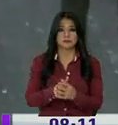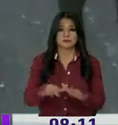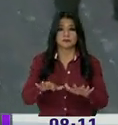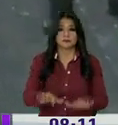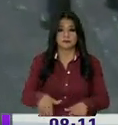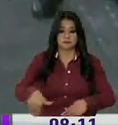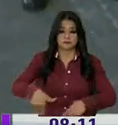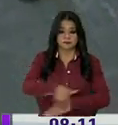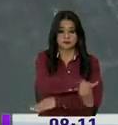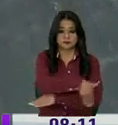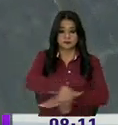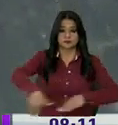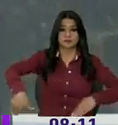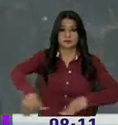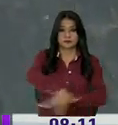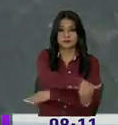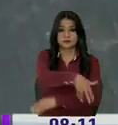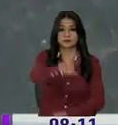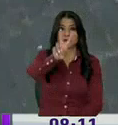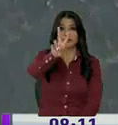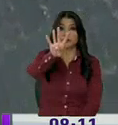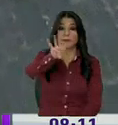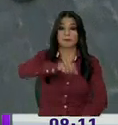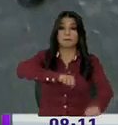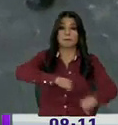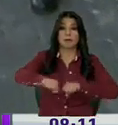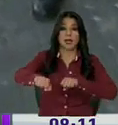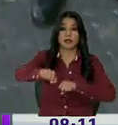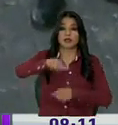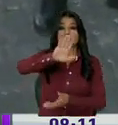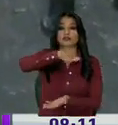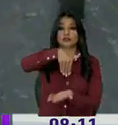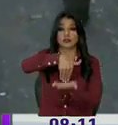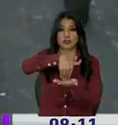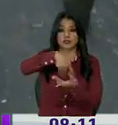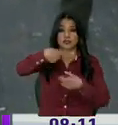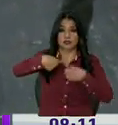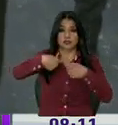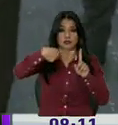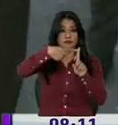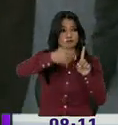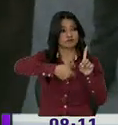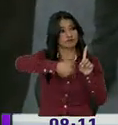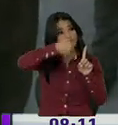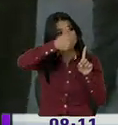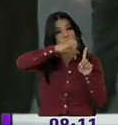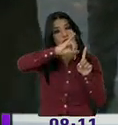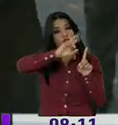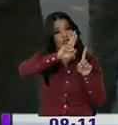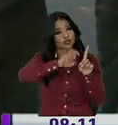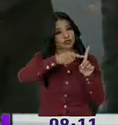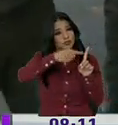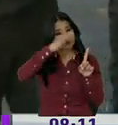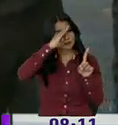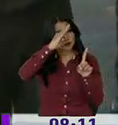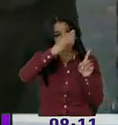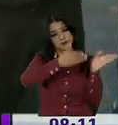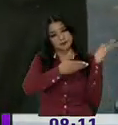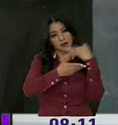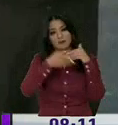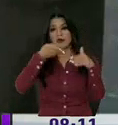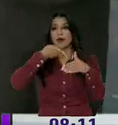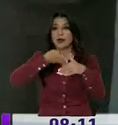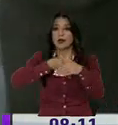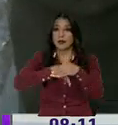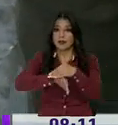en el Boulevard 24 de Mayo. Yo me encuentro ahora con el coronel José Vargas y mientras caminamos hacia adentro para que puedan ver,